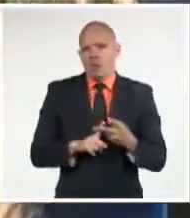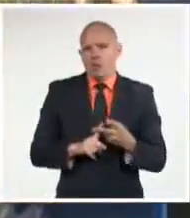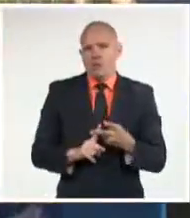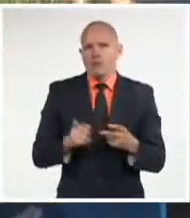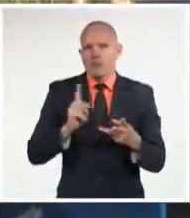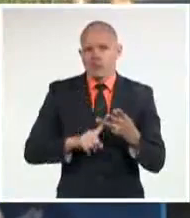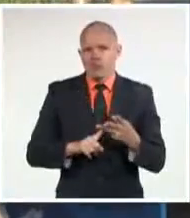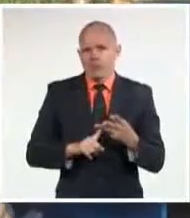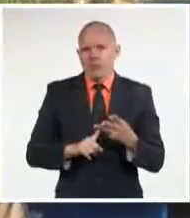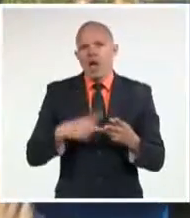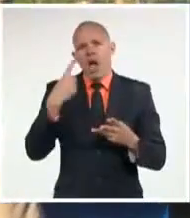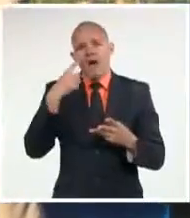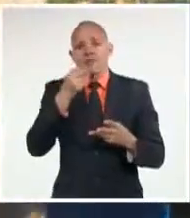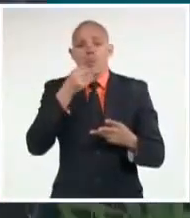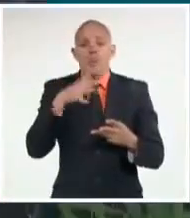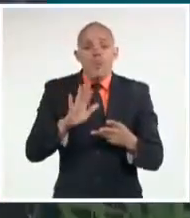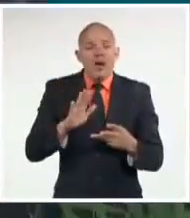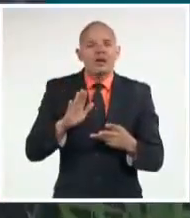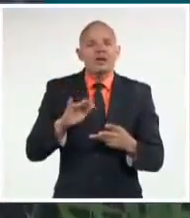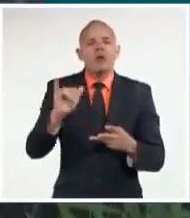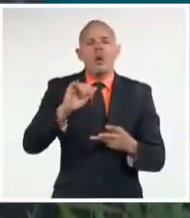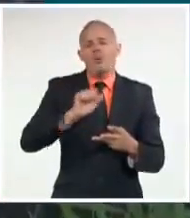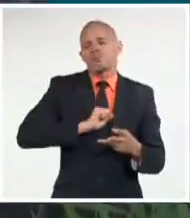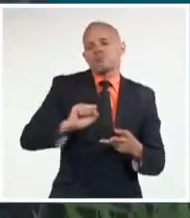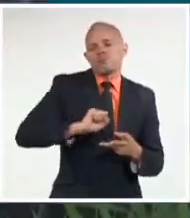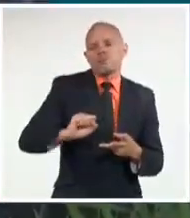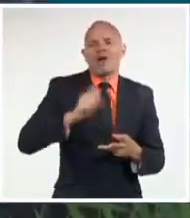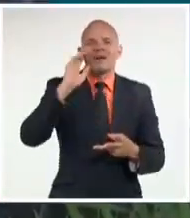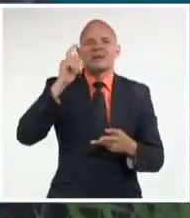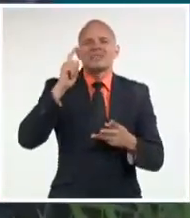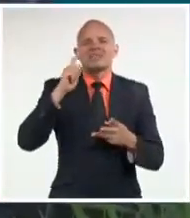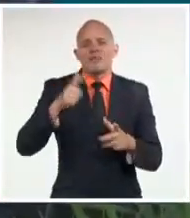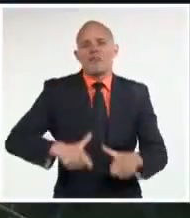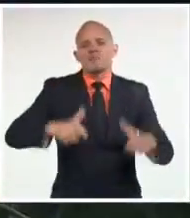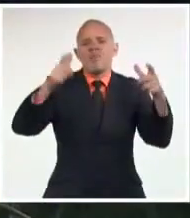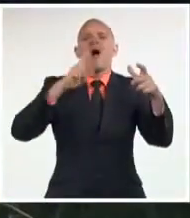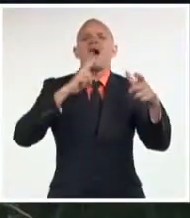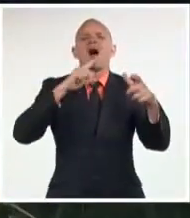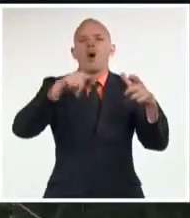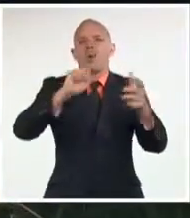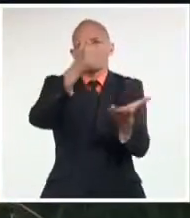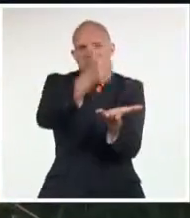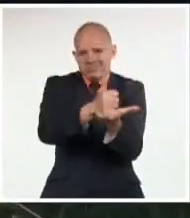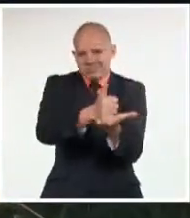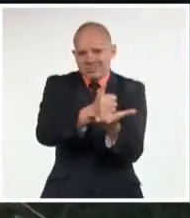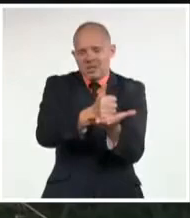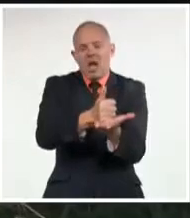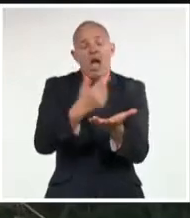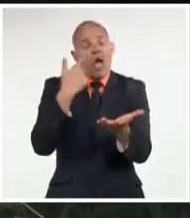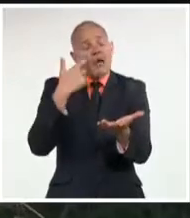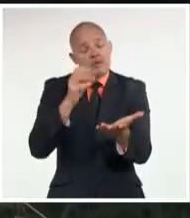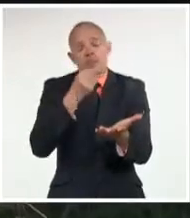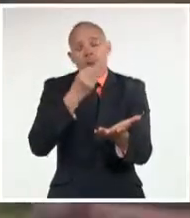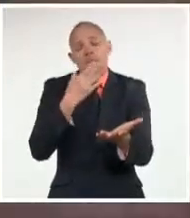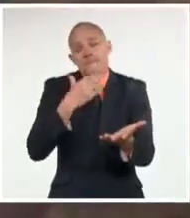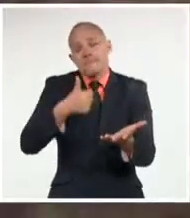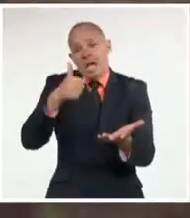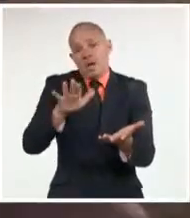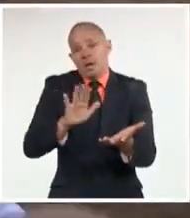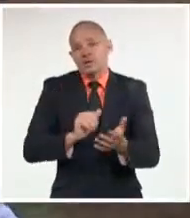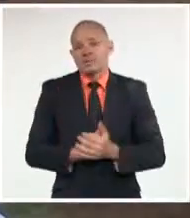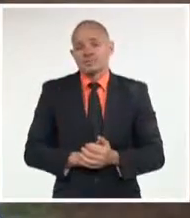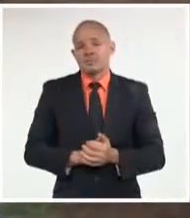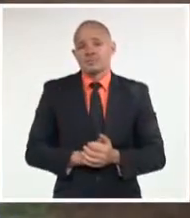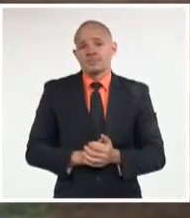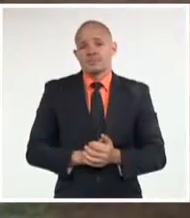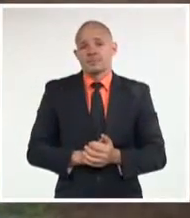mejorar la conducción hacia el tanque de la ciudad, y vamos a trabajar en 3 kilómetros la conductora de 20 también para mejorar la entrada de